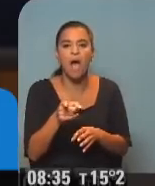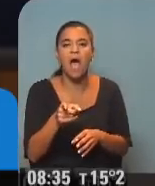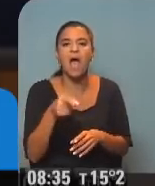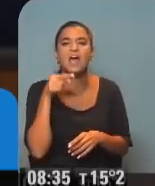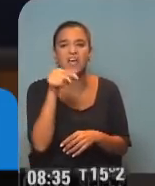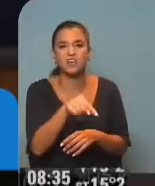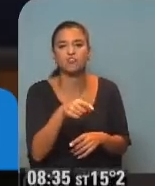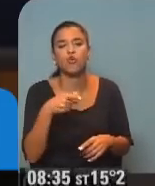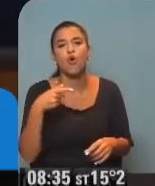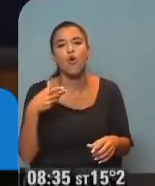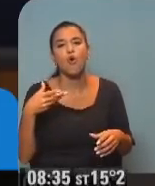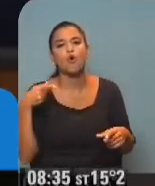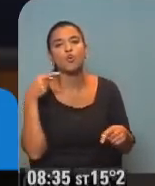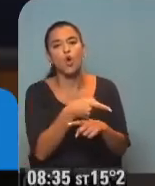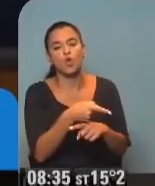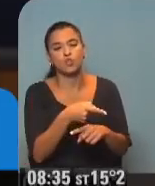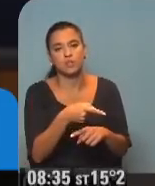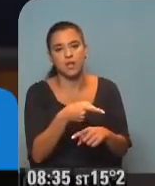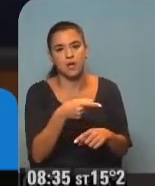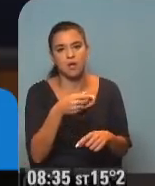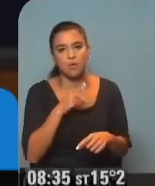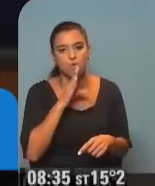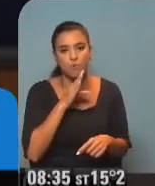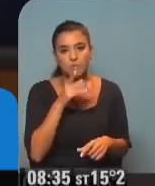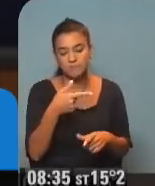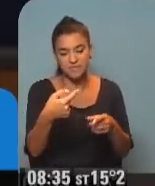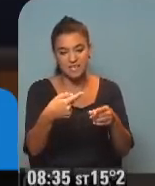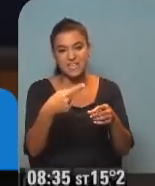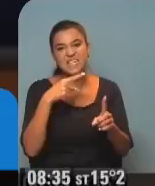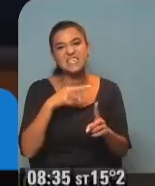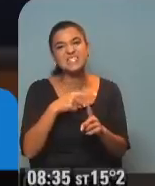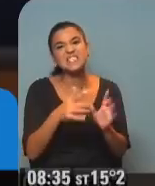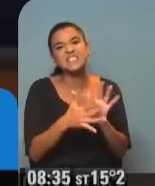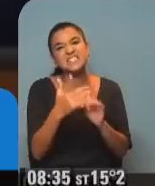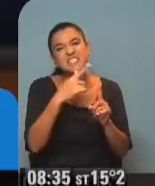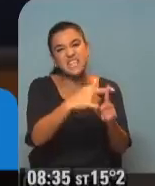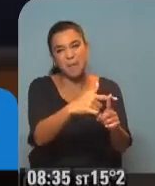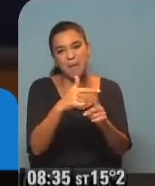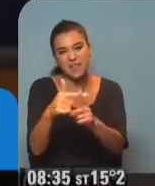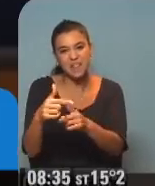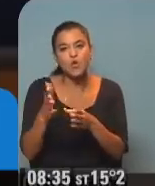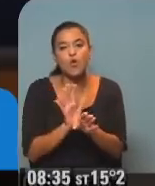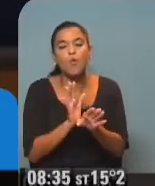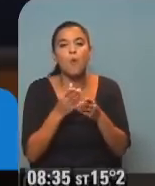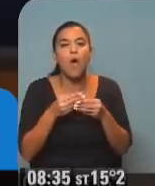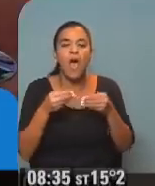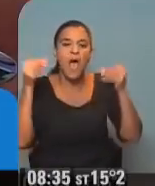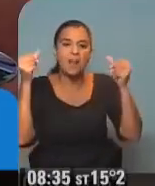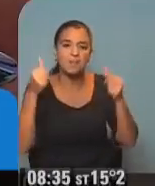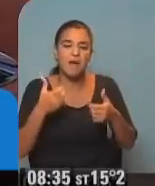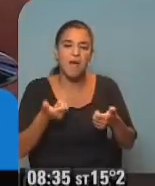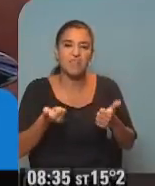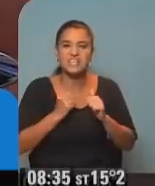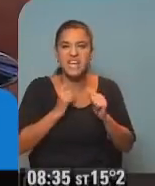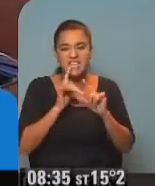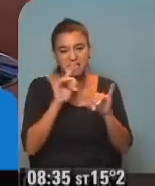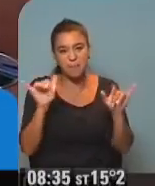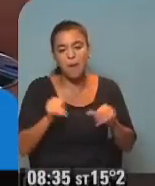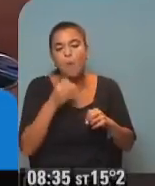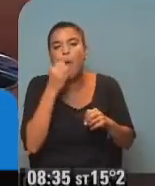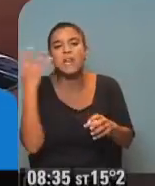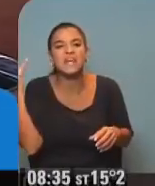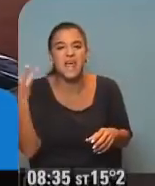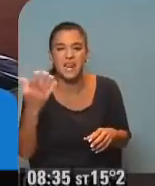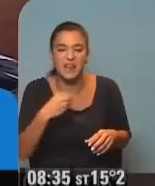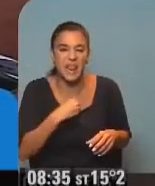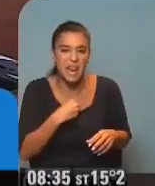acto antijudío. Igualmente es repudiable. Un cementerio es un lugar donde el alma de la persona debe descansar en paz, cualquiera sea su religión, y por